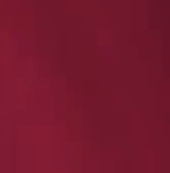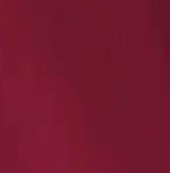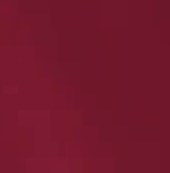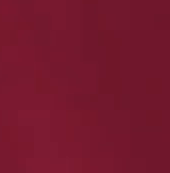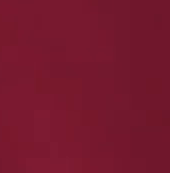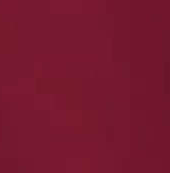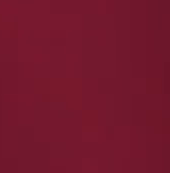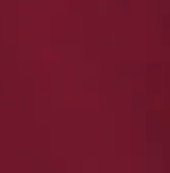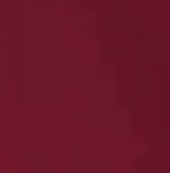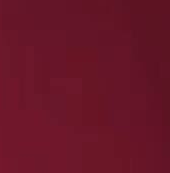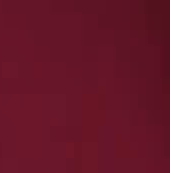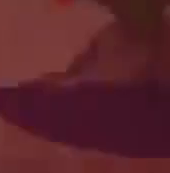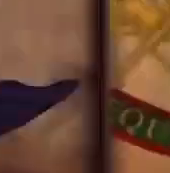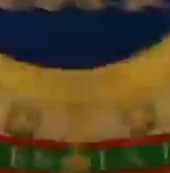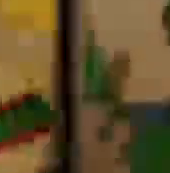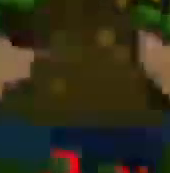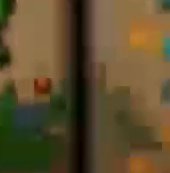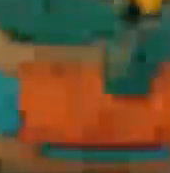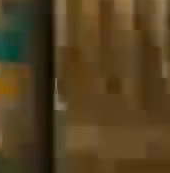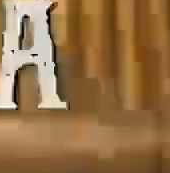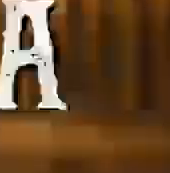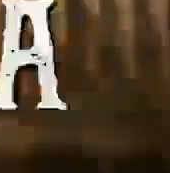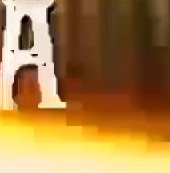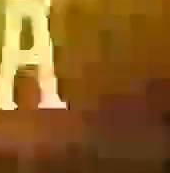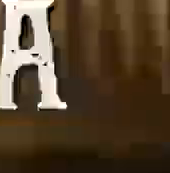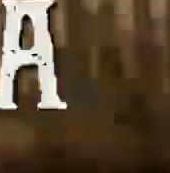Gobierno de México.